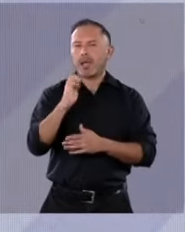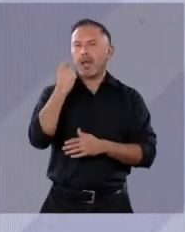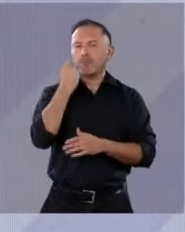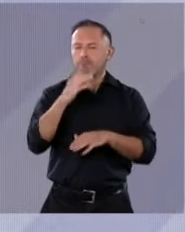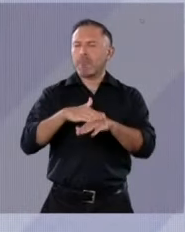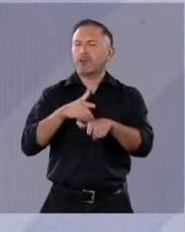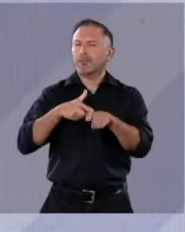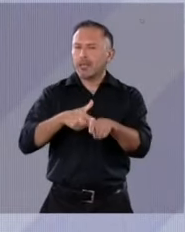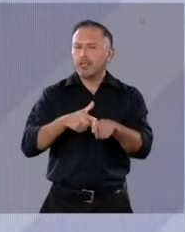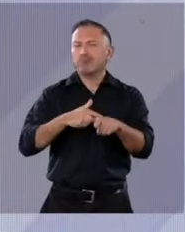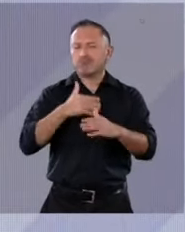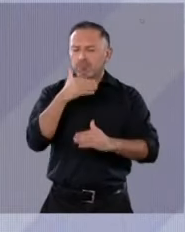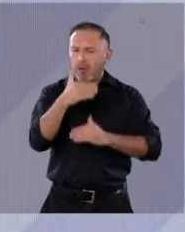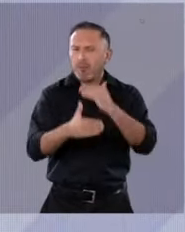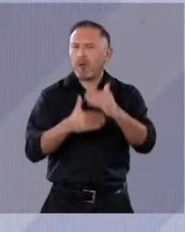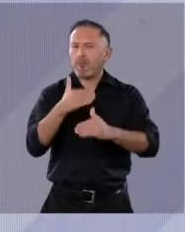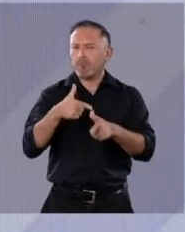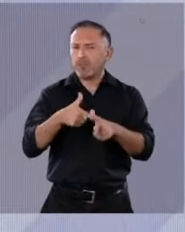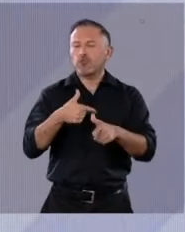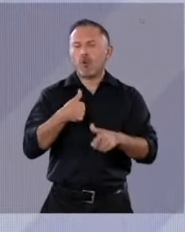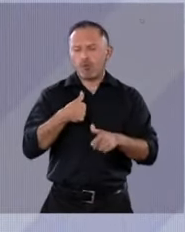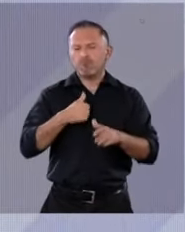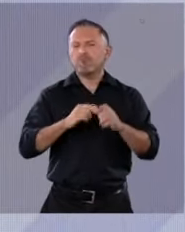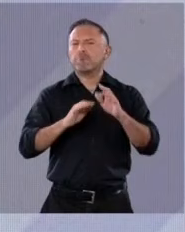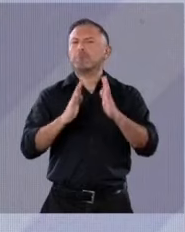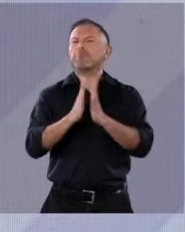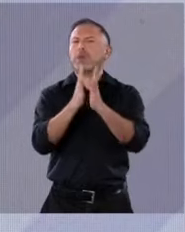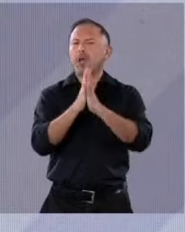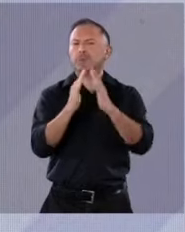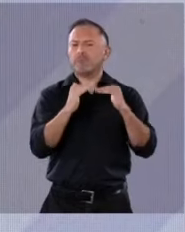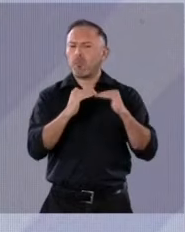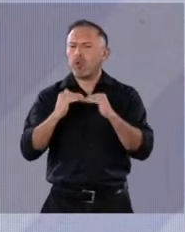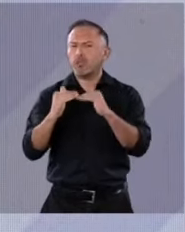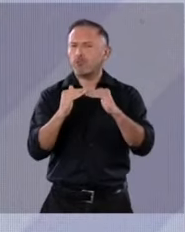haber democracia, porque he sido el único candidato en respetar